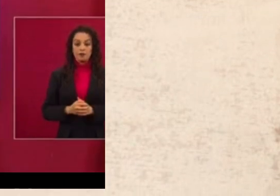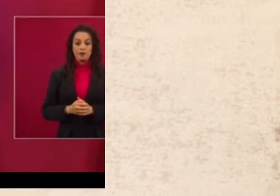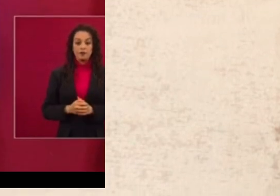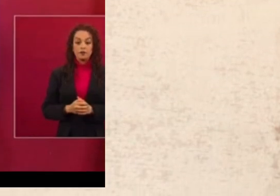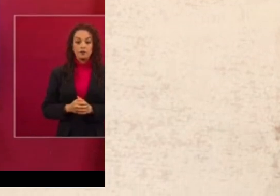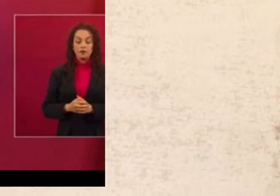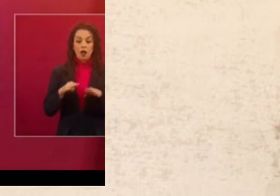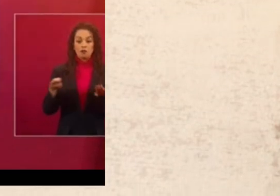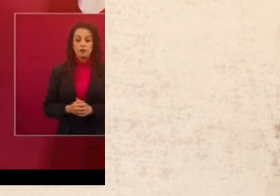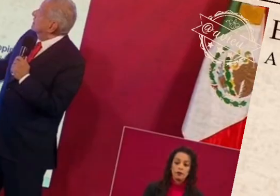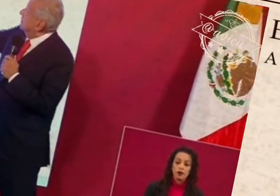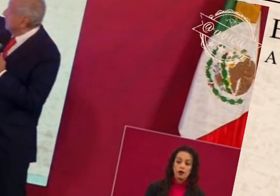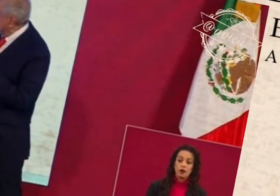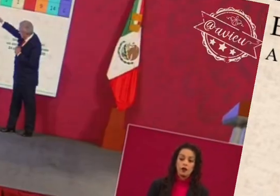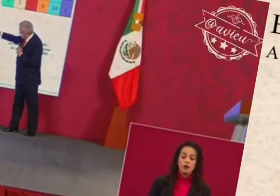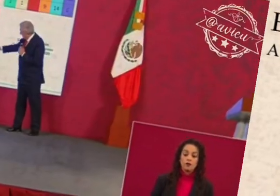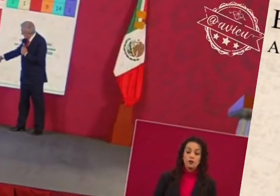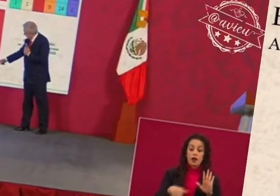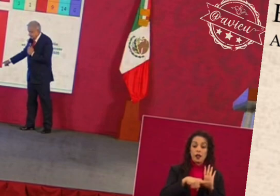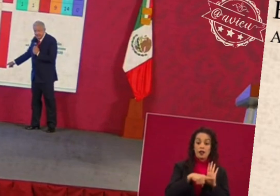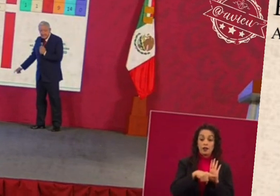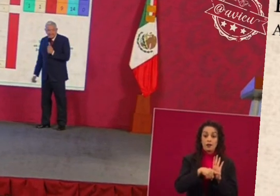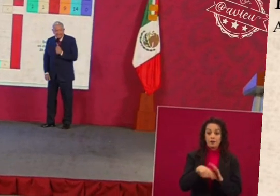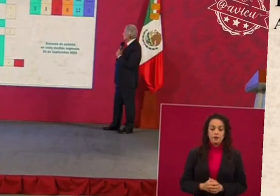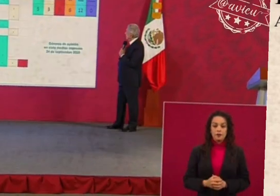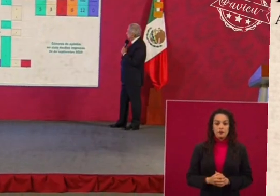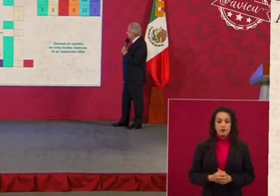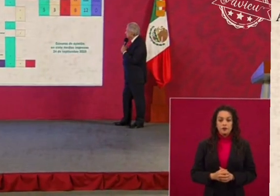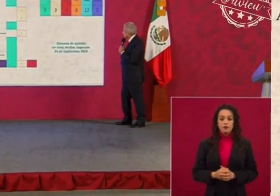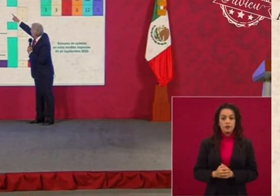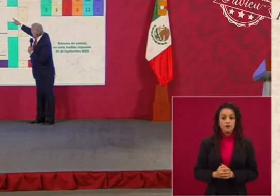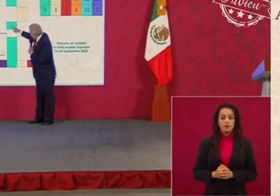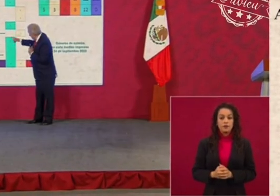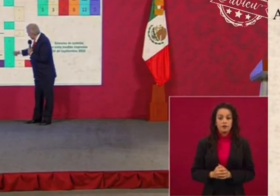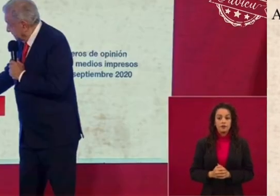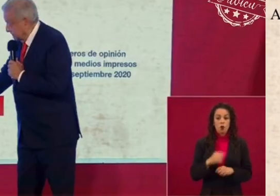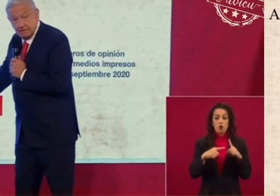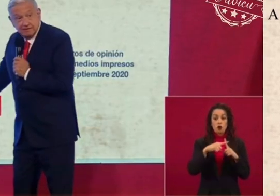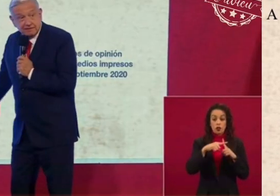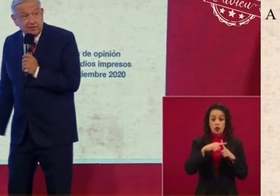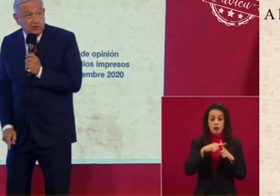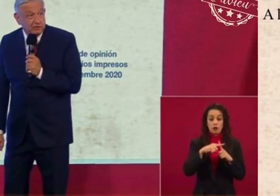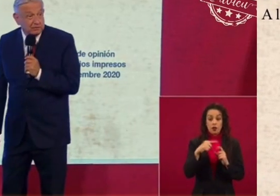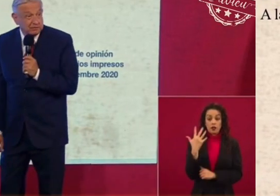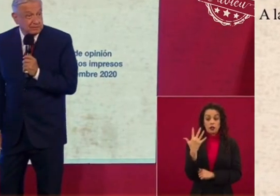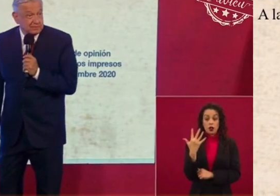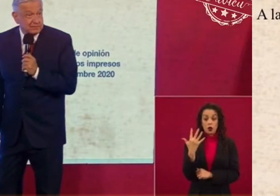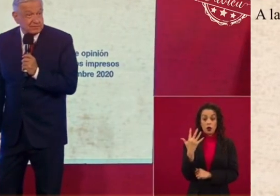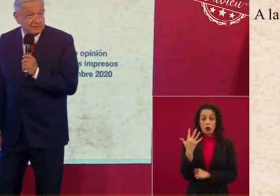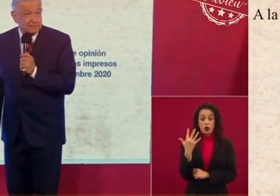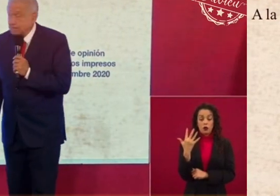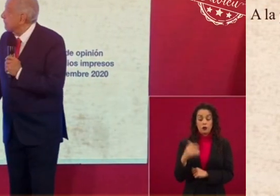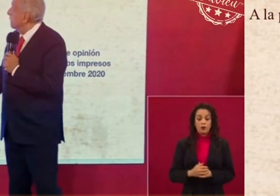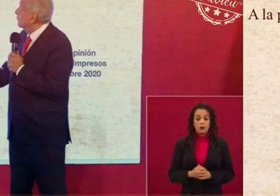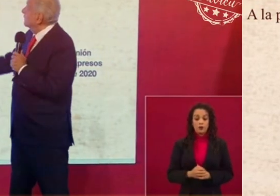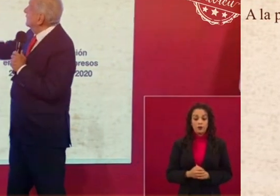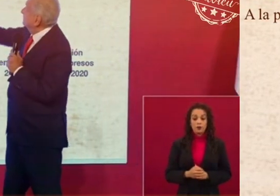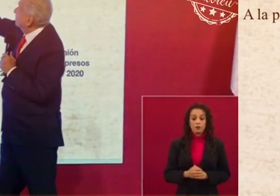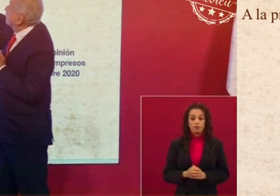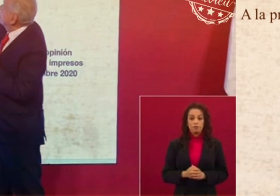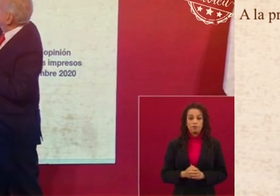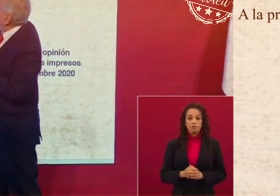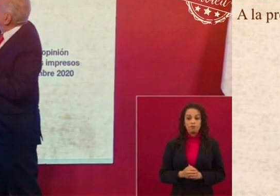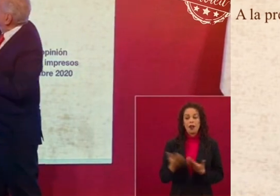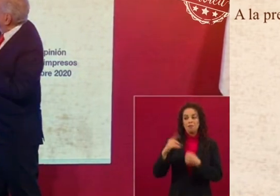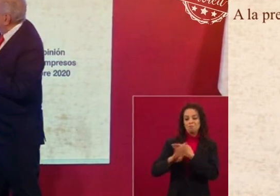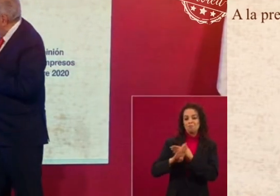una. Neutral, una. Negativa, siete. La jornada, positivas, cinco. Se nos tratan